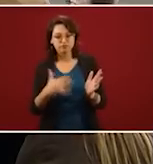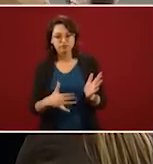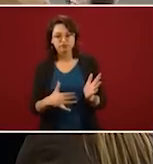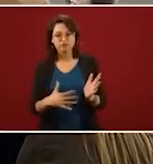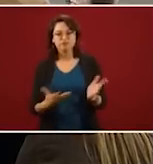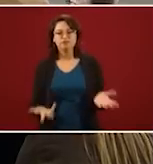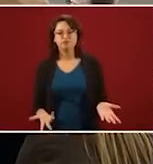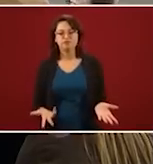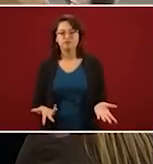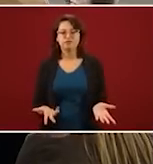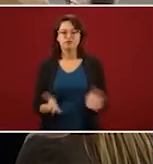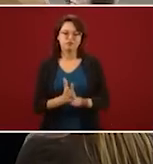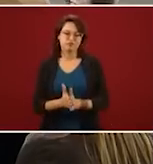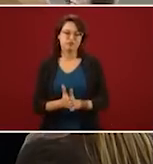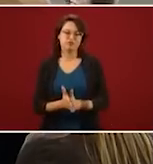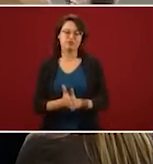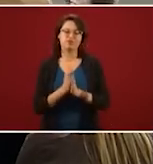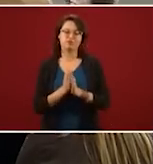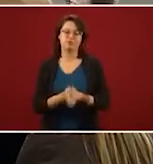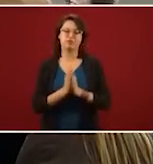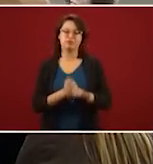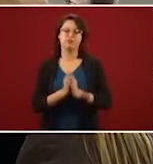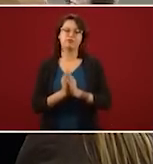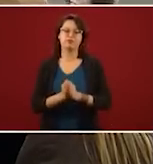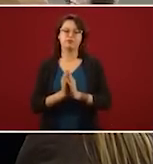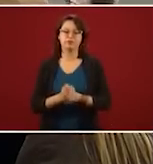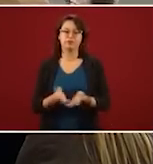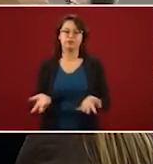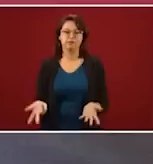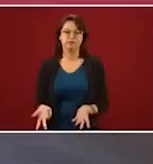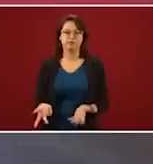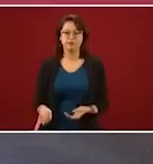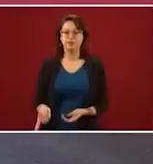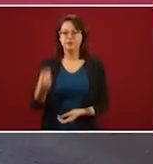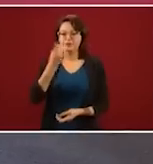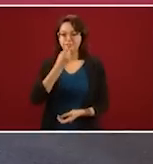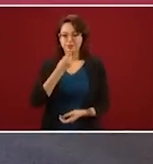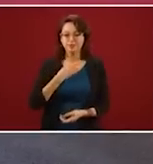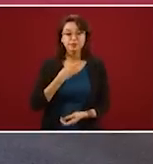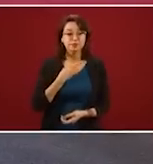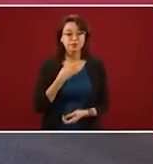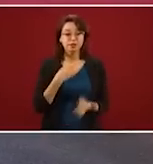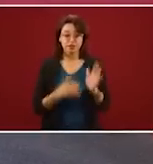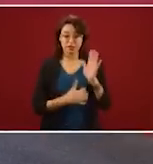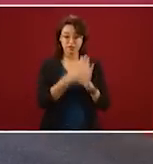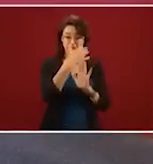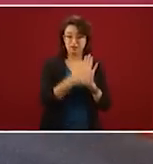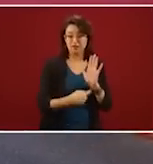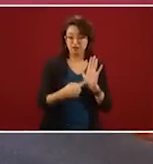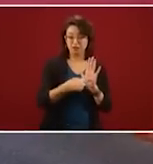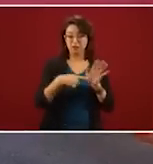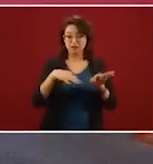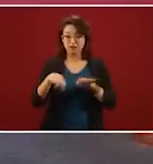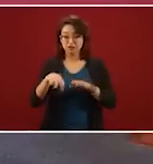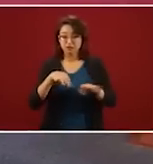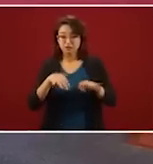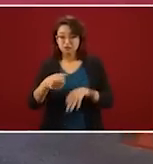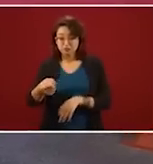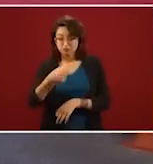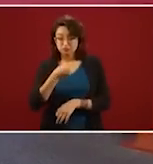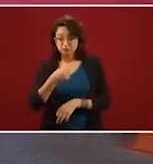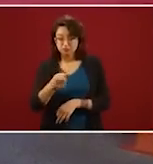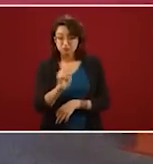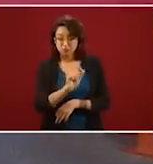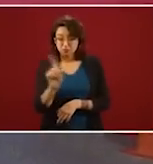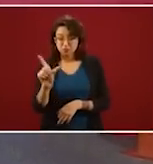y díganme si esto es periodismo